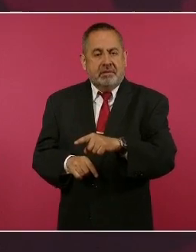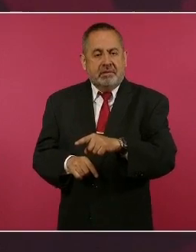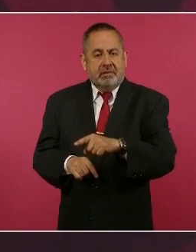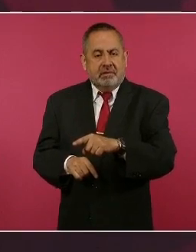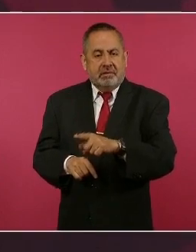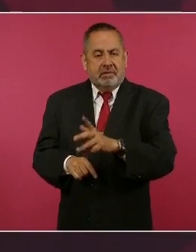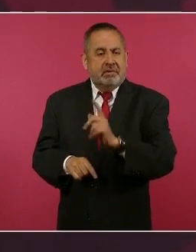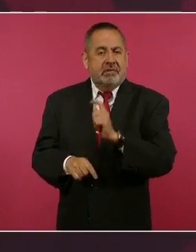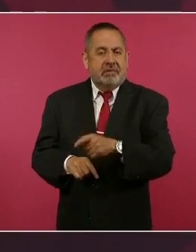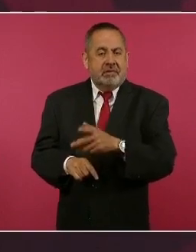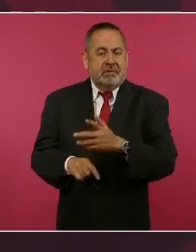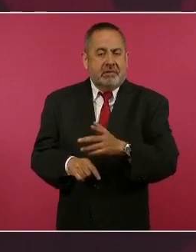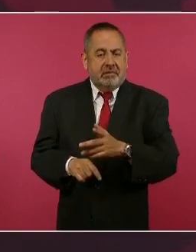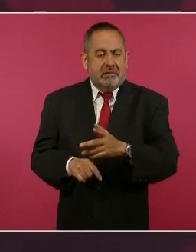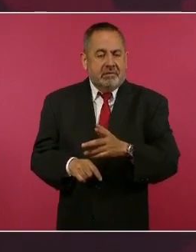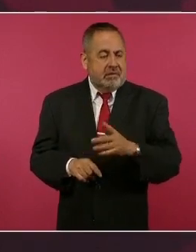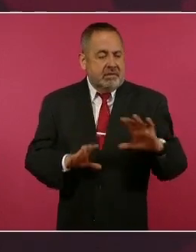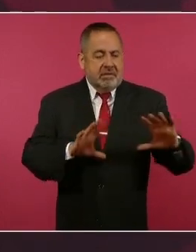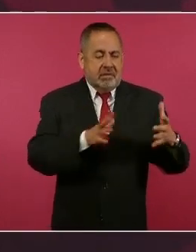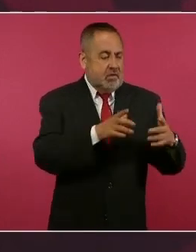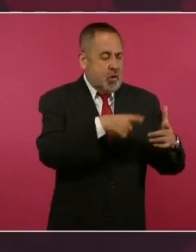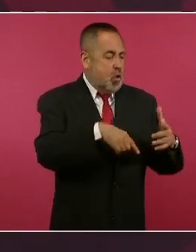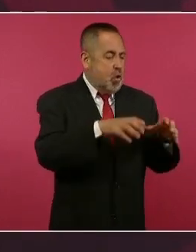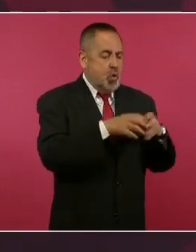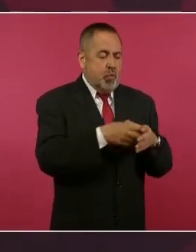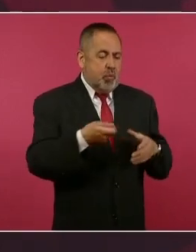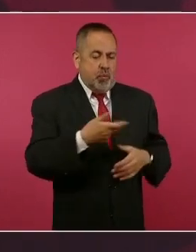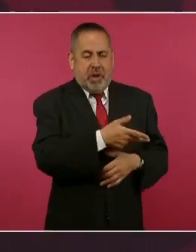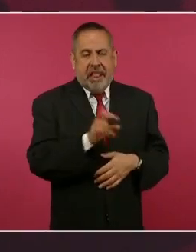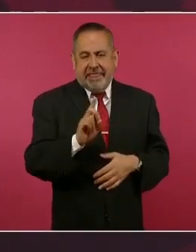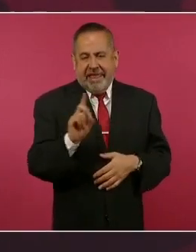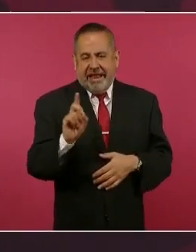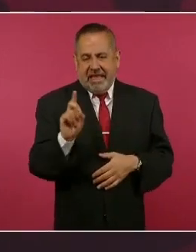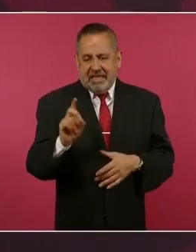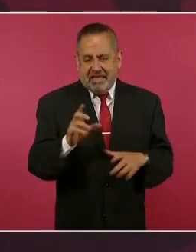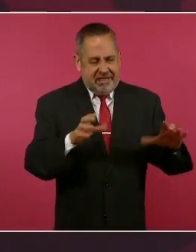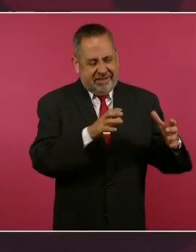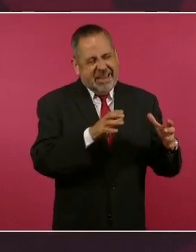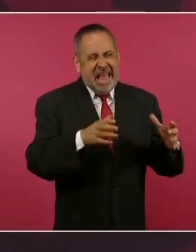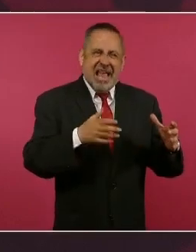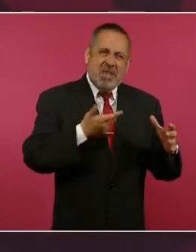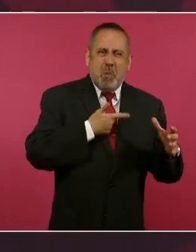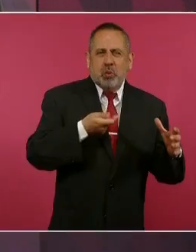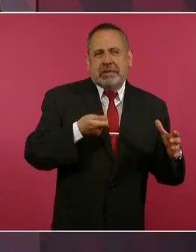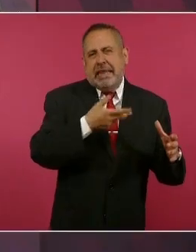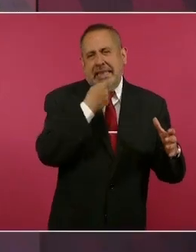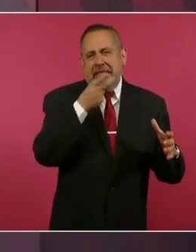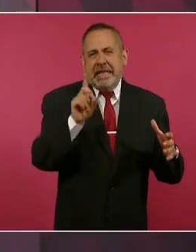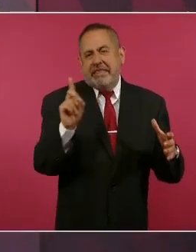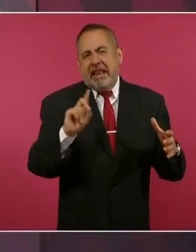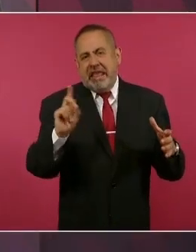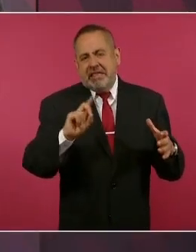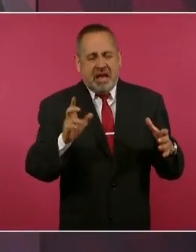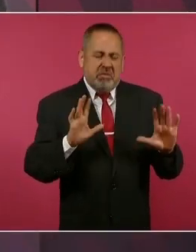hay una derecha que a mí no me gusta llamarla así,